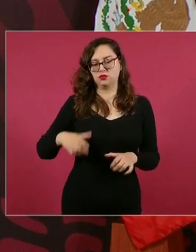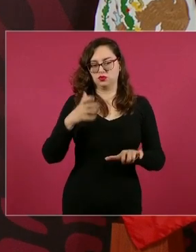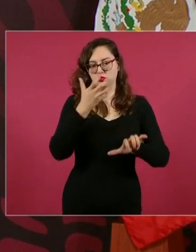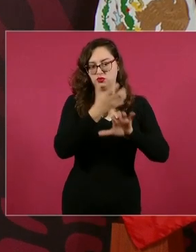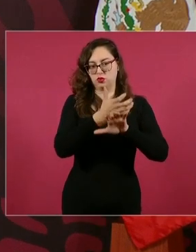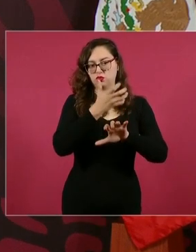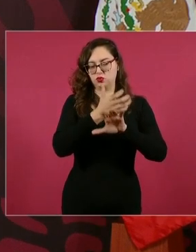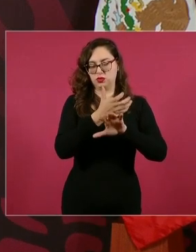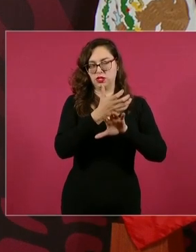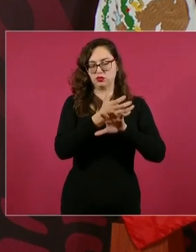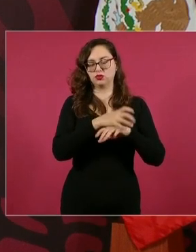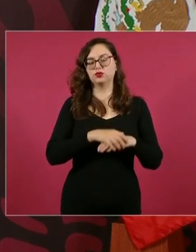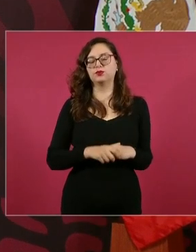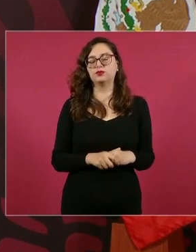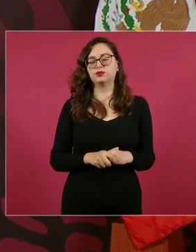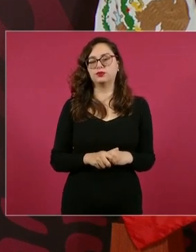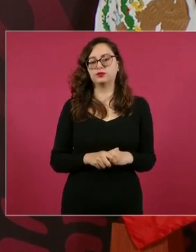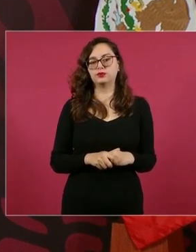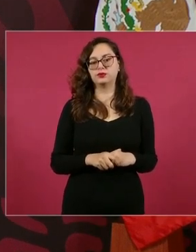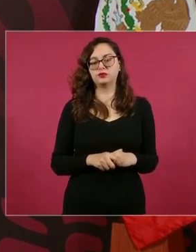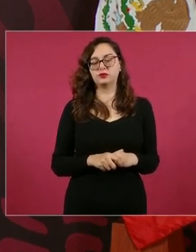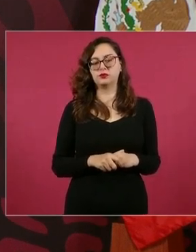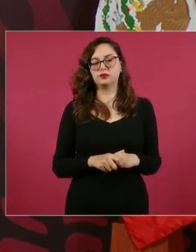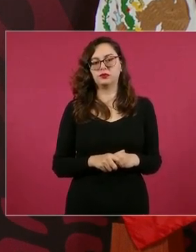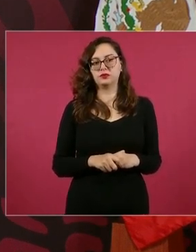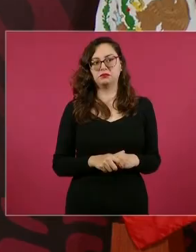de Estados Unidos